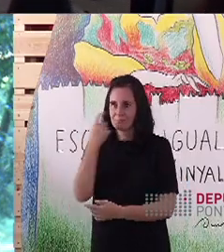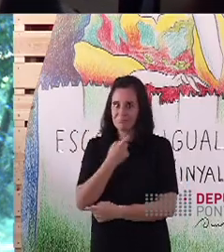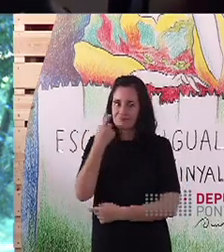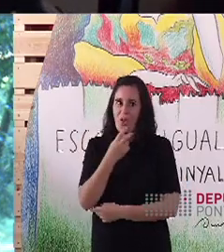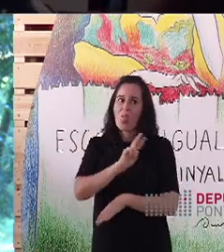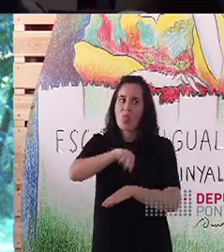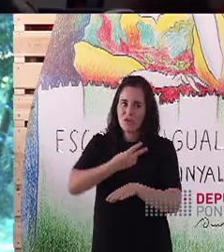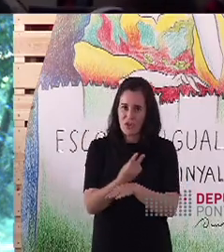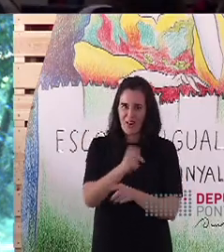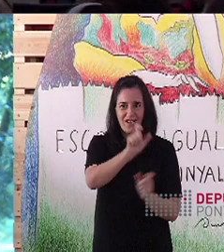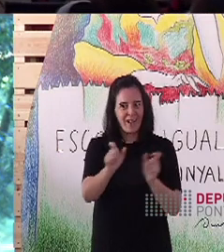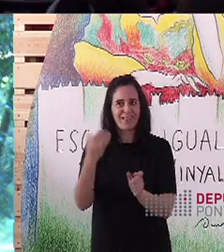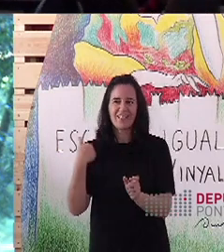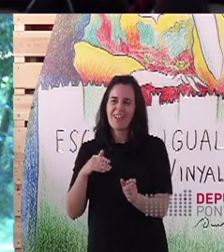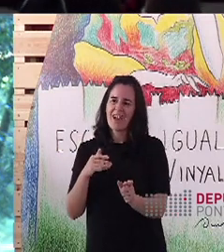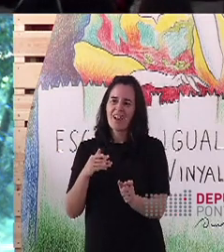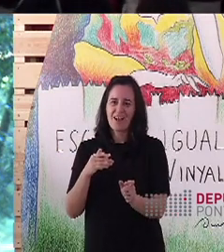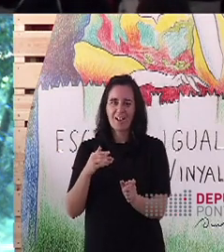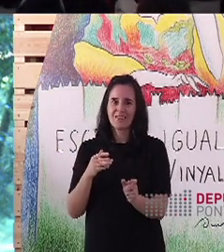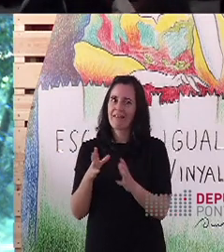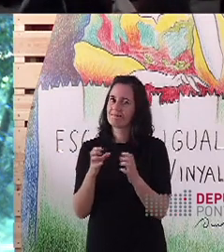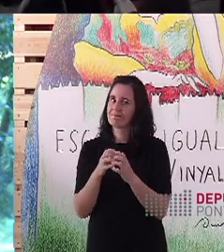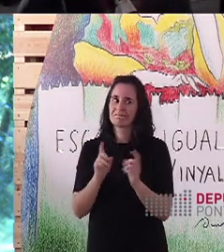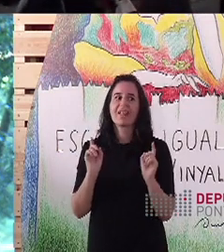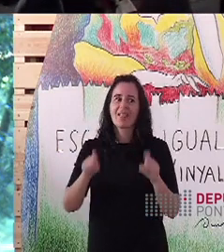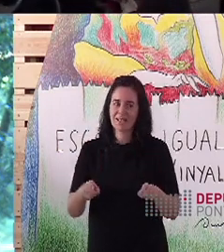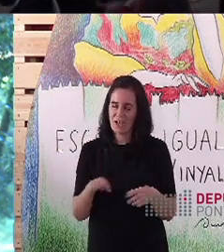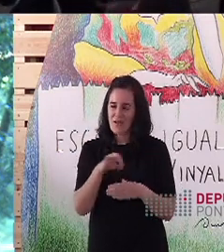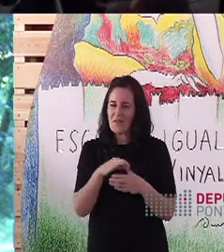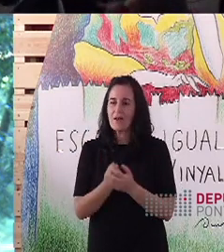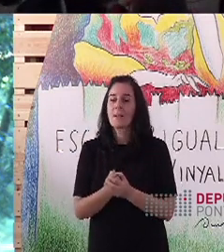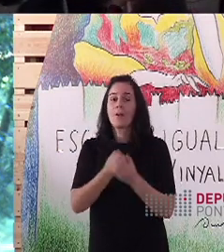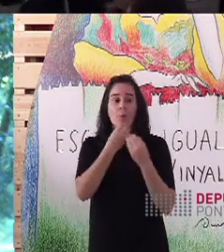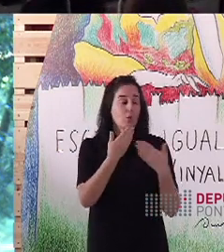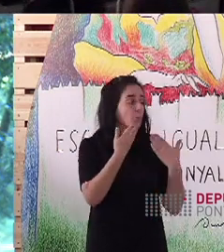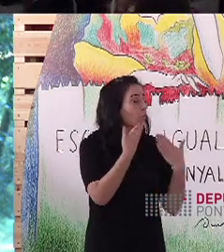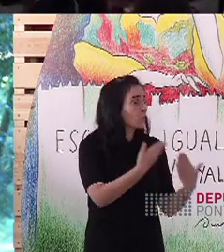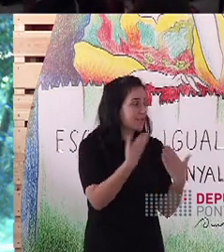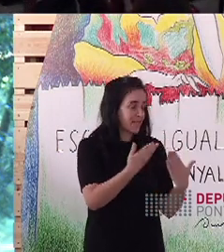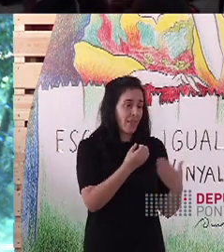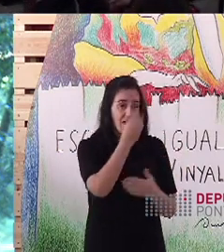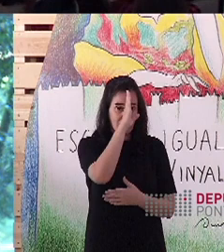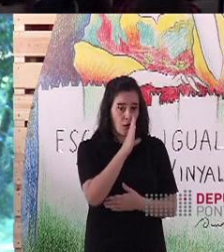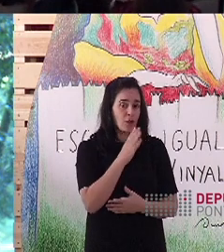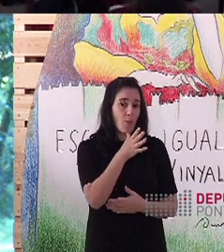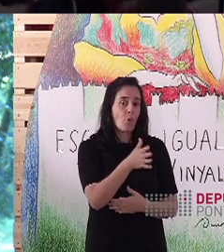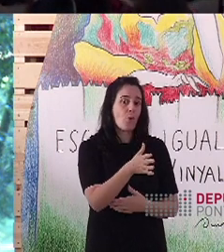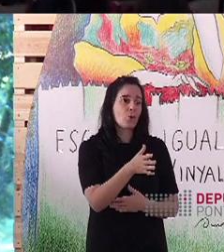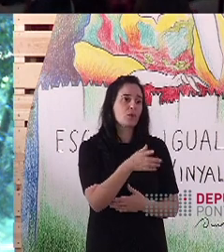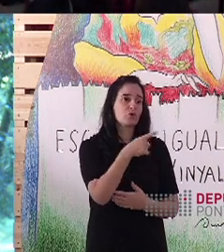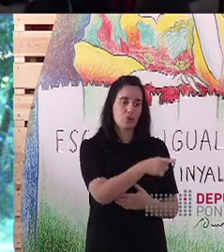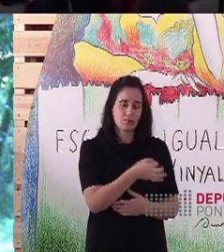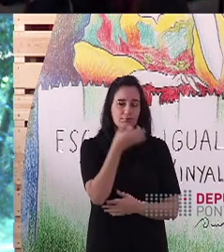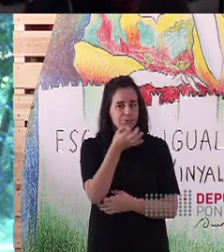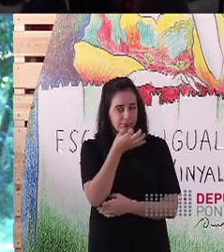horas e a xente supoño que estás desexando pues, a pausa para o café. Bueno, moitas grazas, Rosa, pola brillante